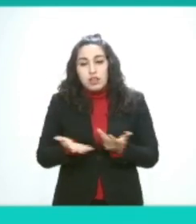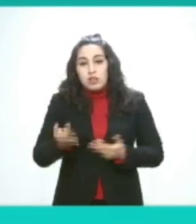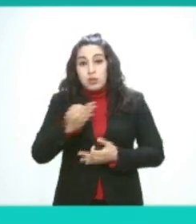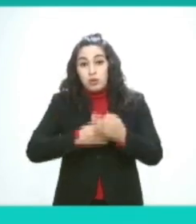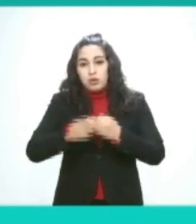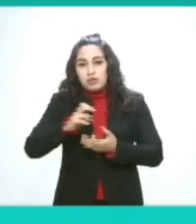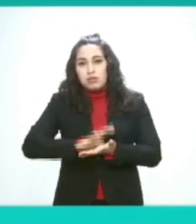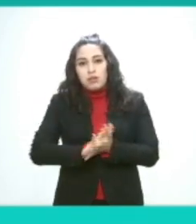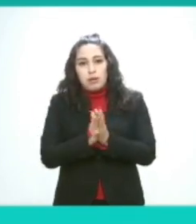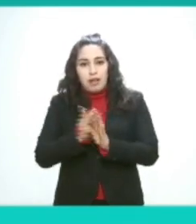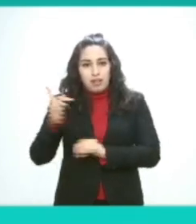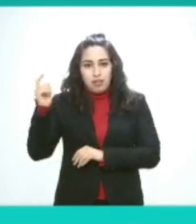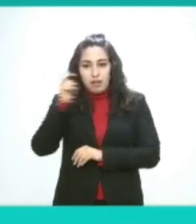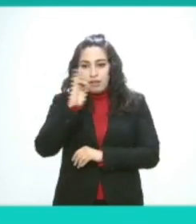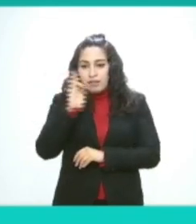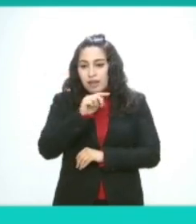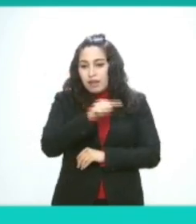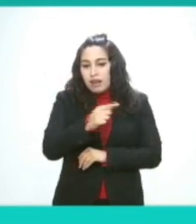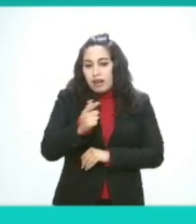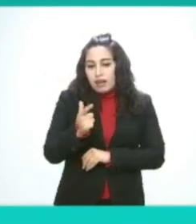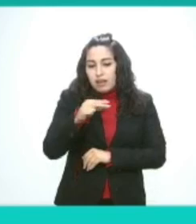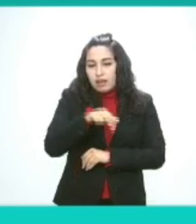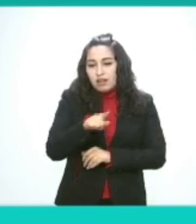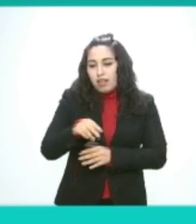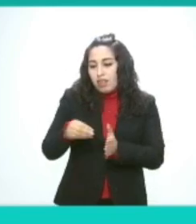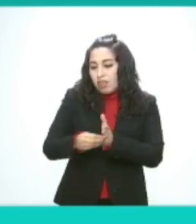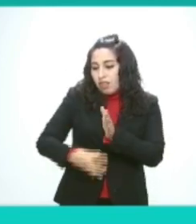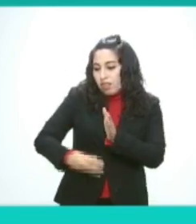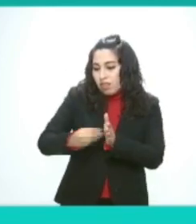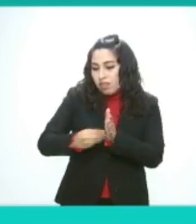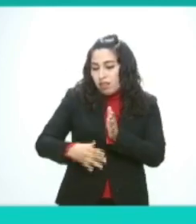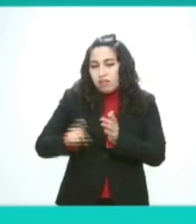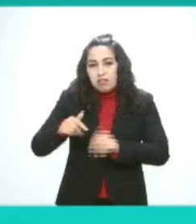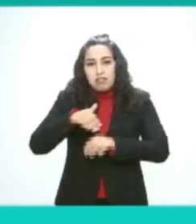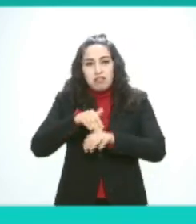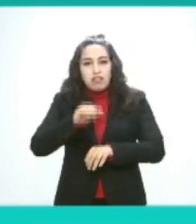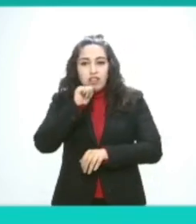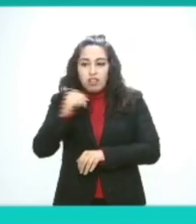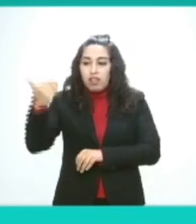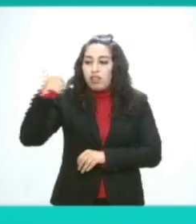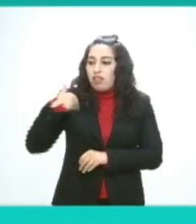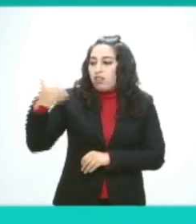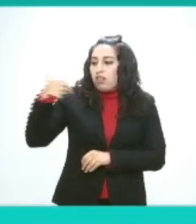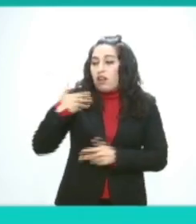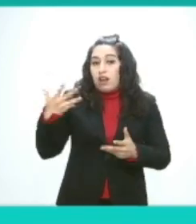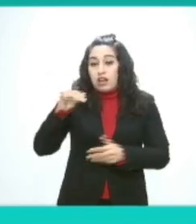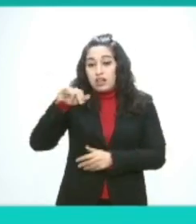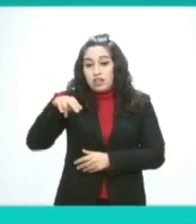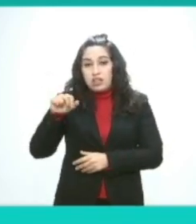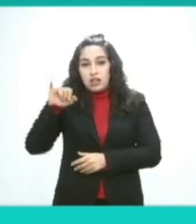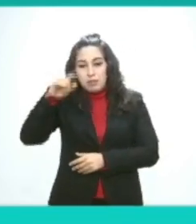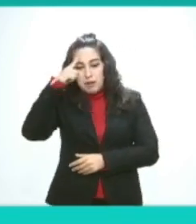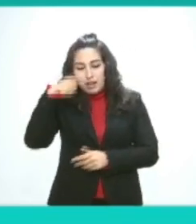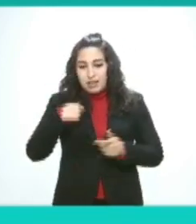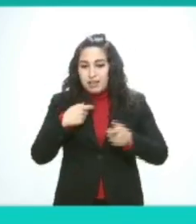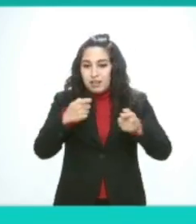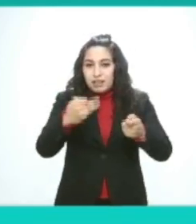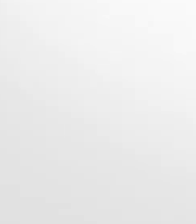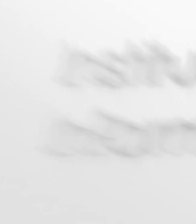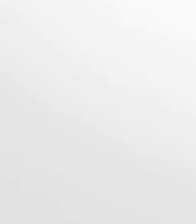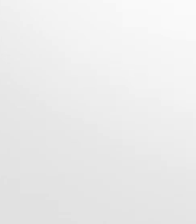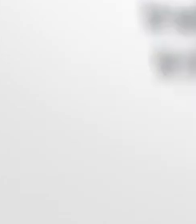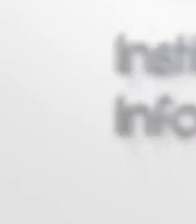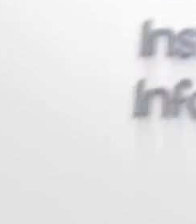dificulta si el sujeto obligado eso me hizo en atender los requerimientos que realiza este instituto como autoridad máxima en la